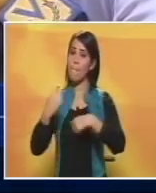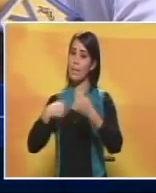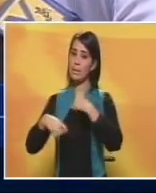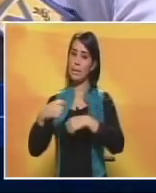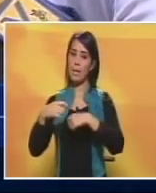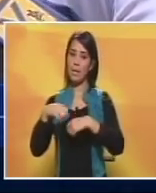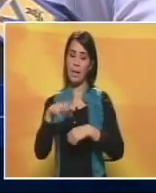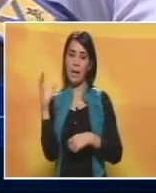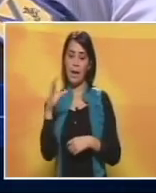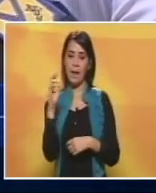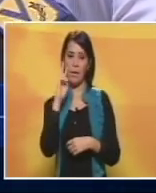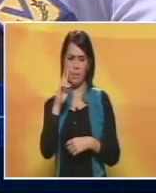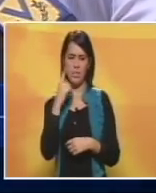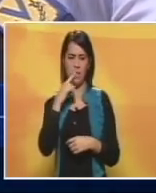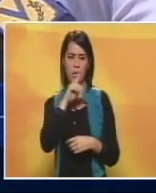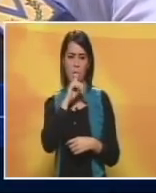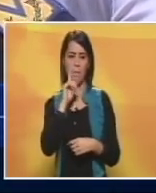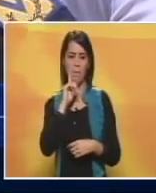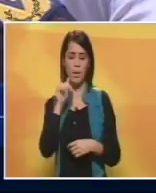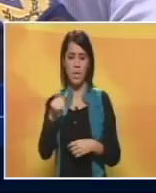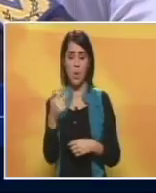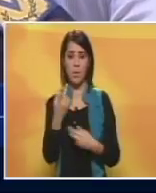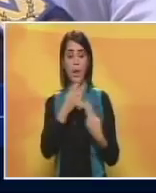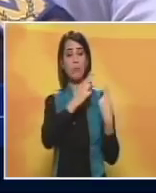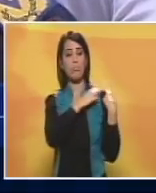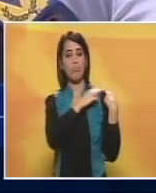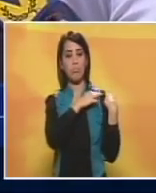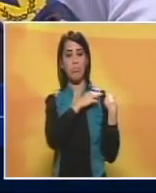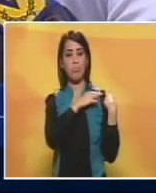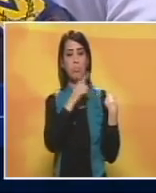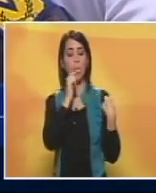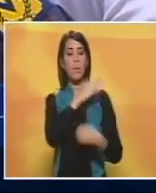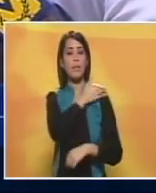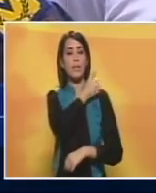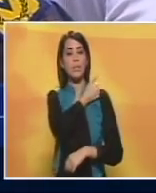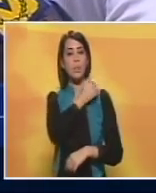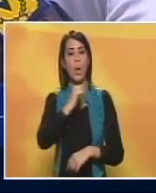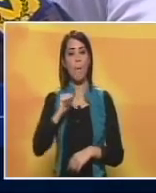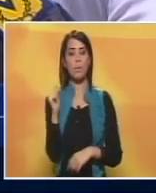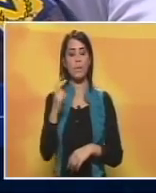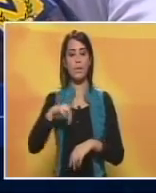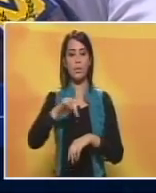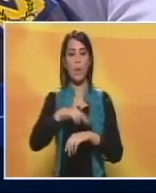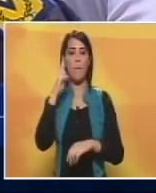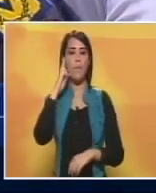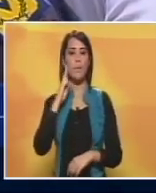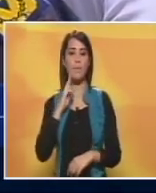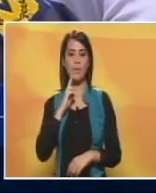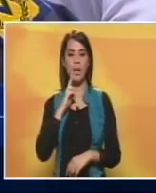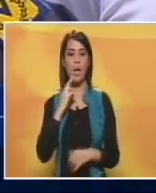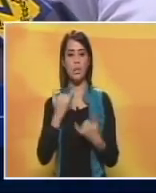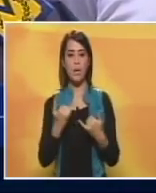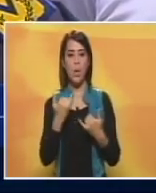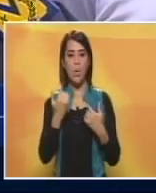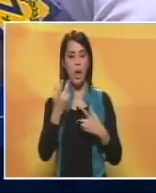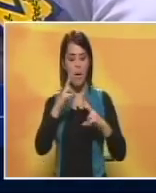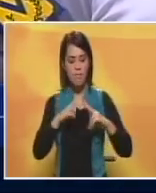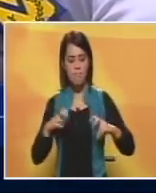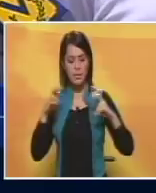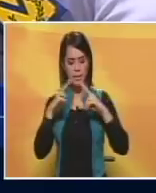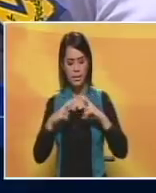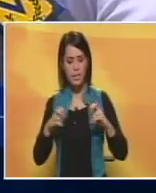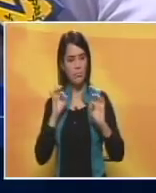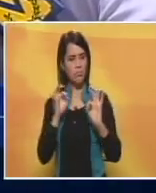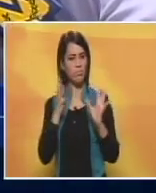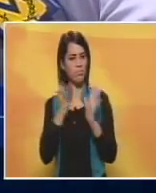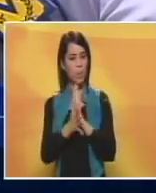Vista Caracas, y aquí tenemos con nosotros el director de inteligencia de la Policía Nacional Bolivariana, quien está haciendo las pesquisas necesarias para dar